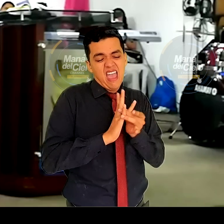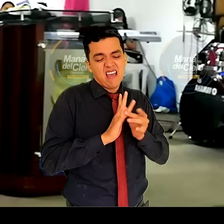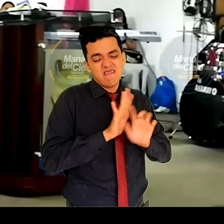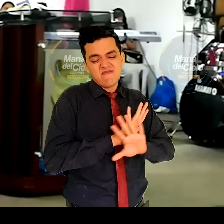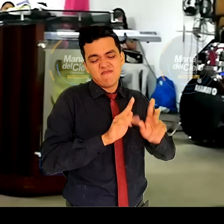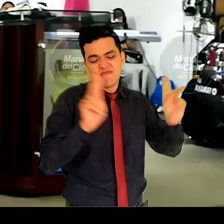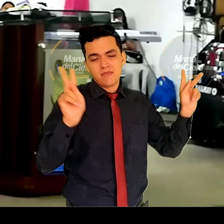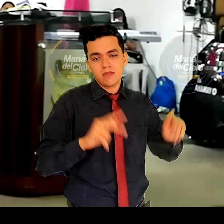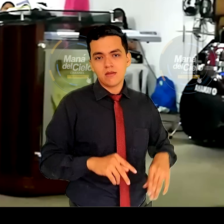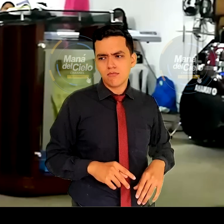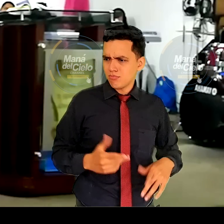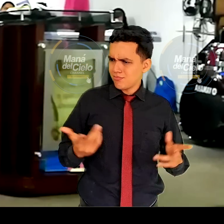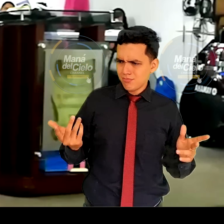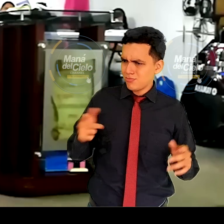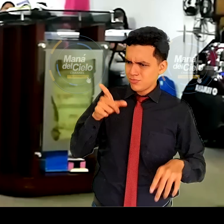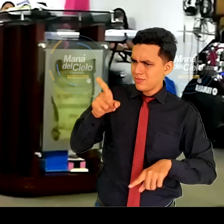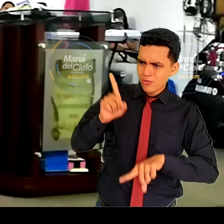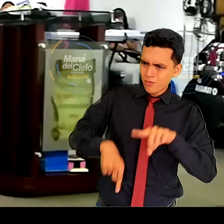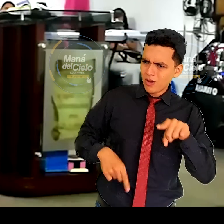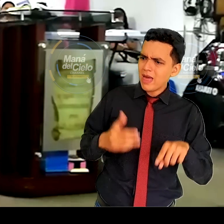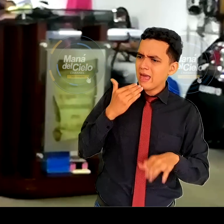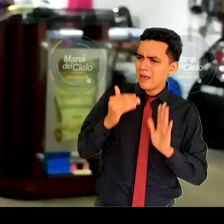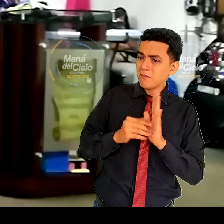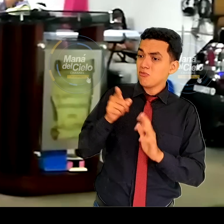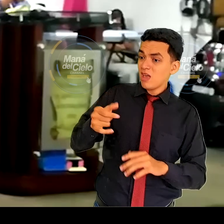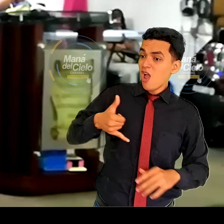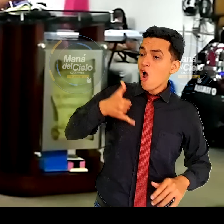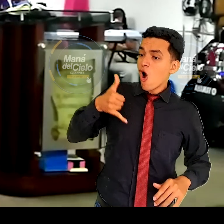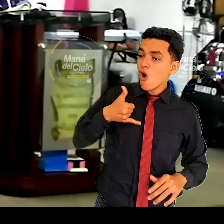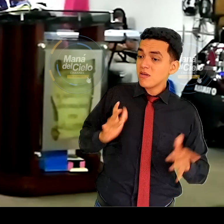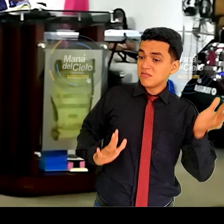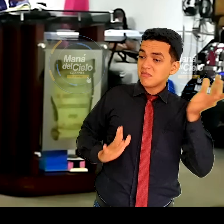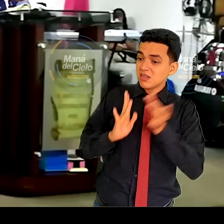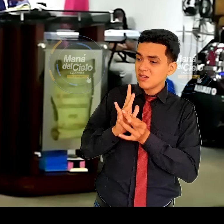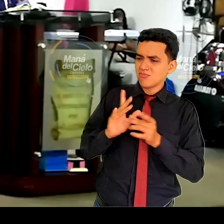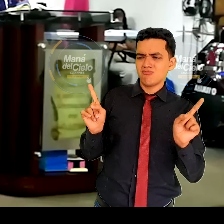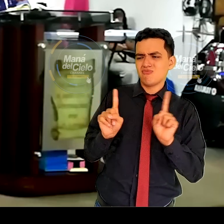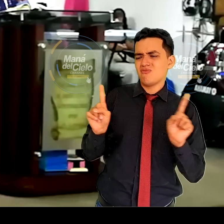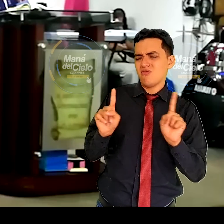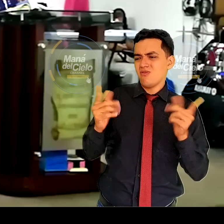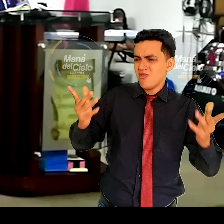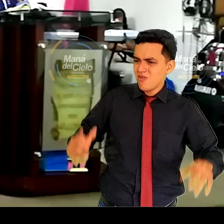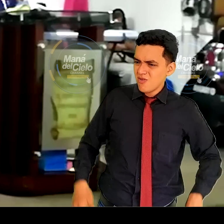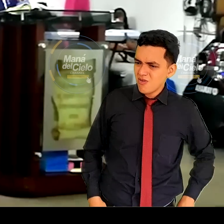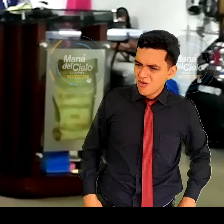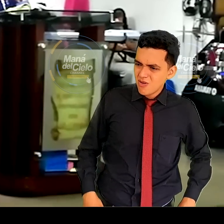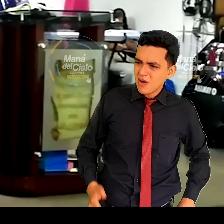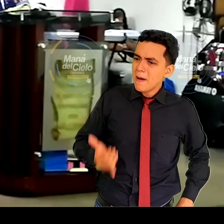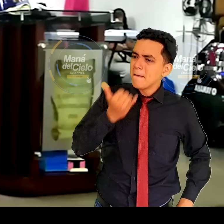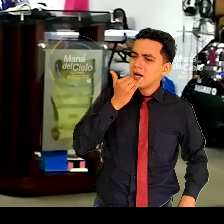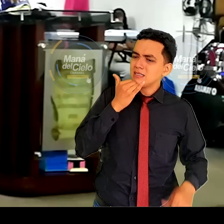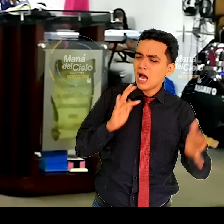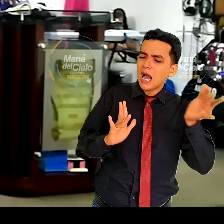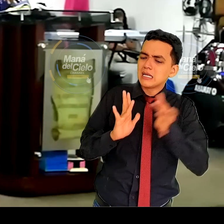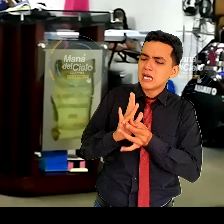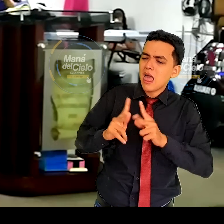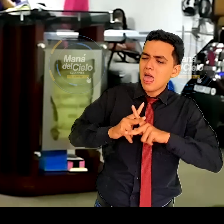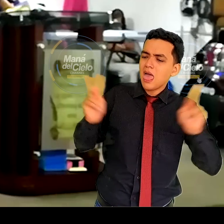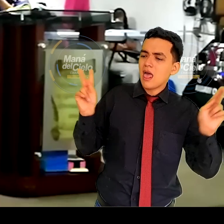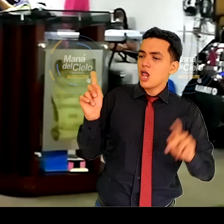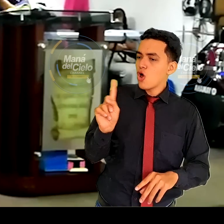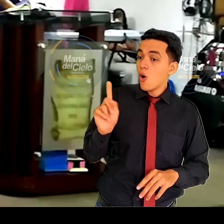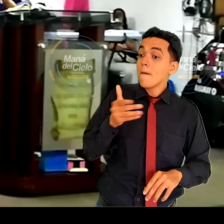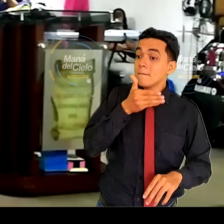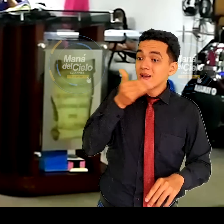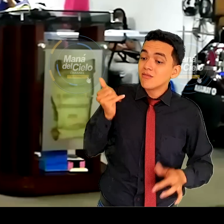joven, usted está muy simpática, usted no se va a quedar sola. Téngalo por seguro que en poco tiempo usted se va a enamorar de otro y a lo último usted va